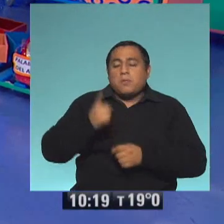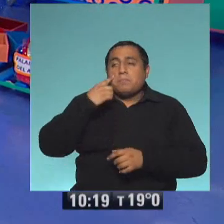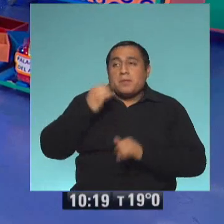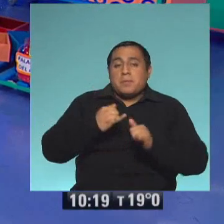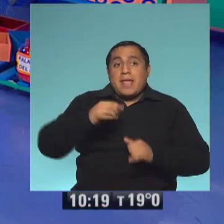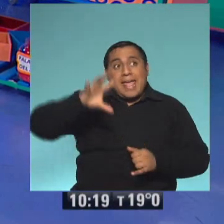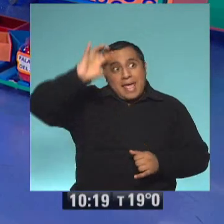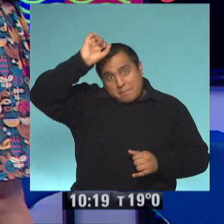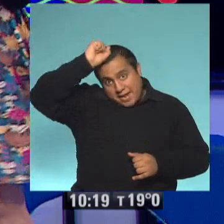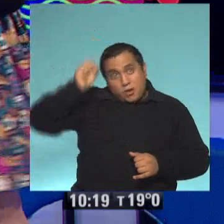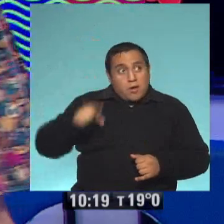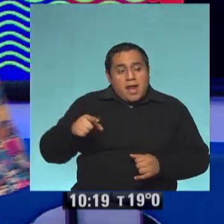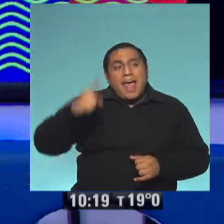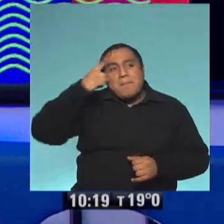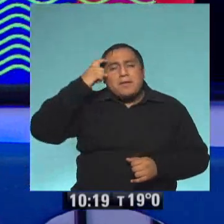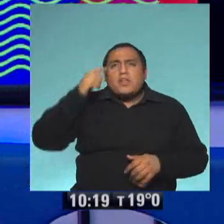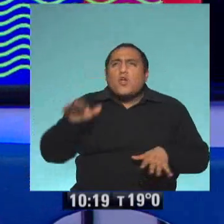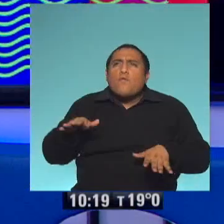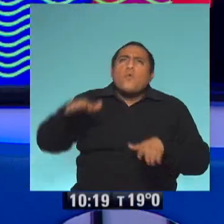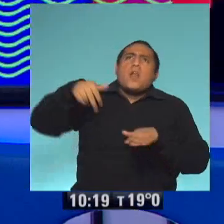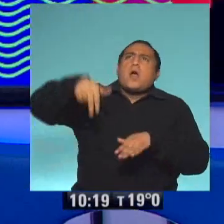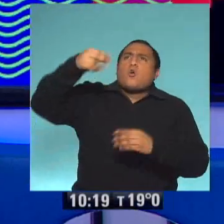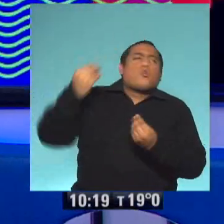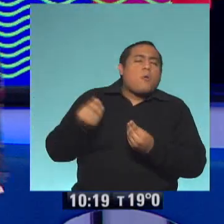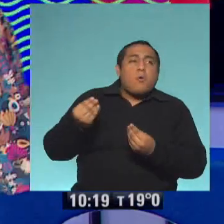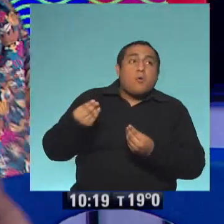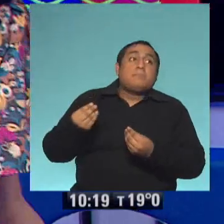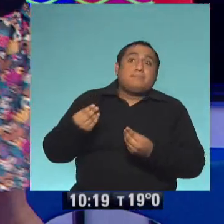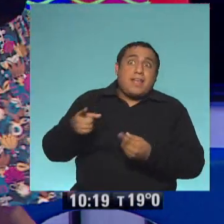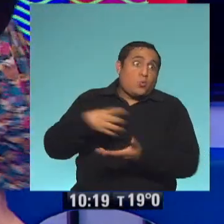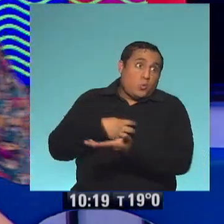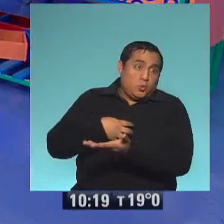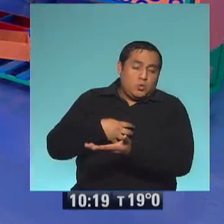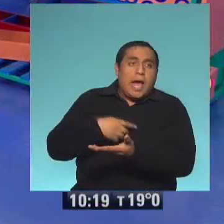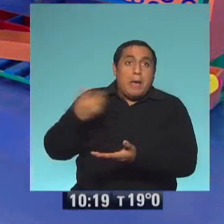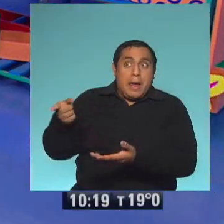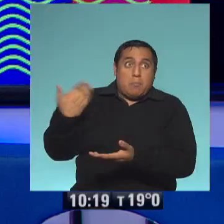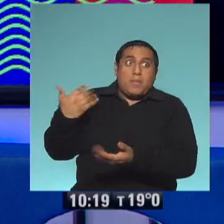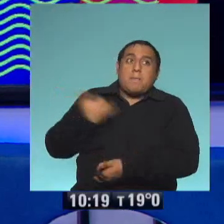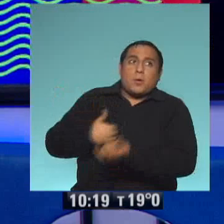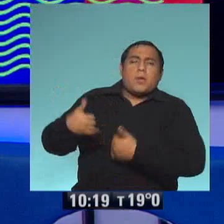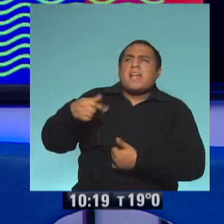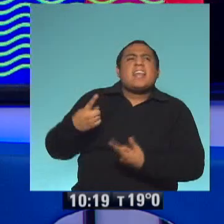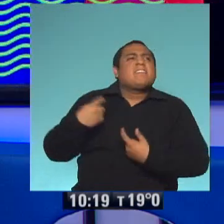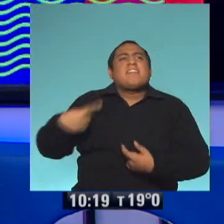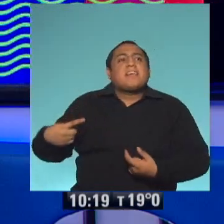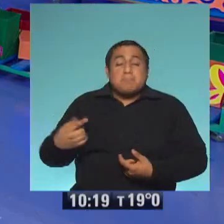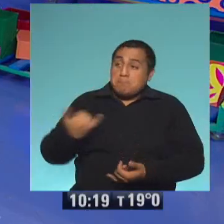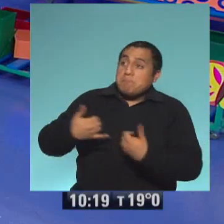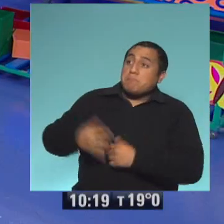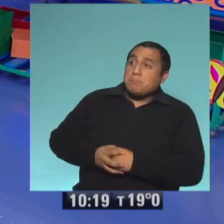estuvo haciendo cursos para aprender a volar. Entonces acá él nos puede contar qué hace falta para volar.